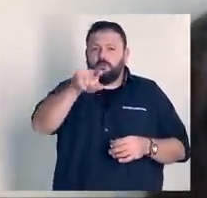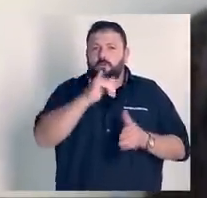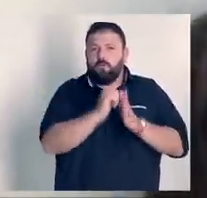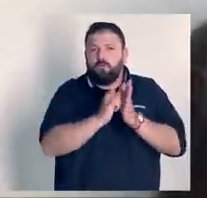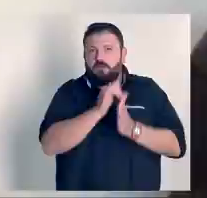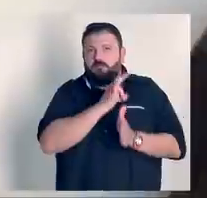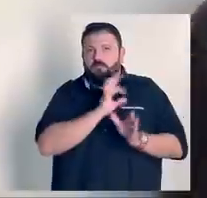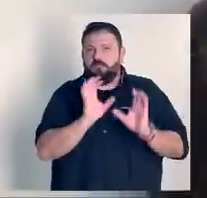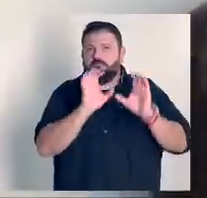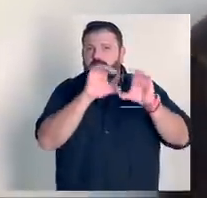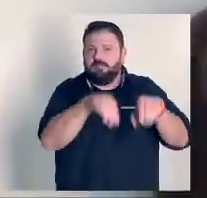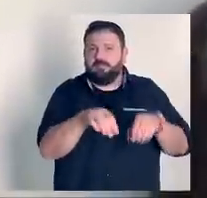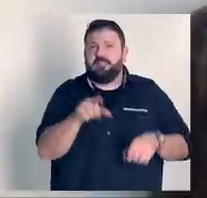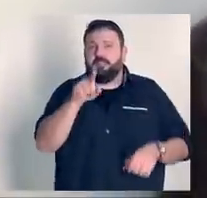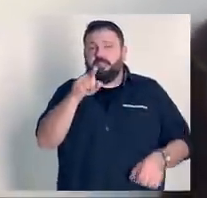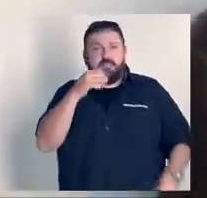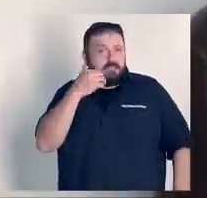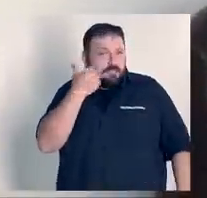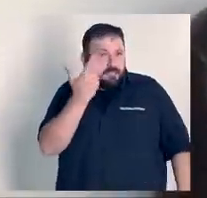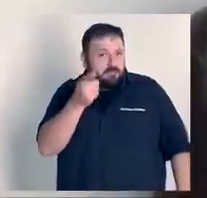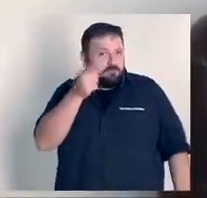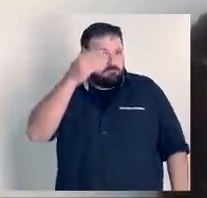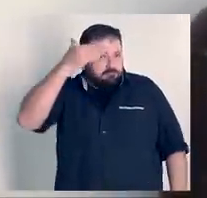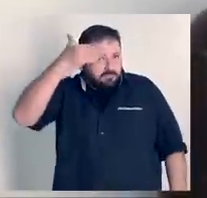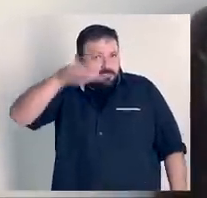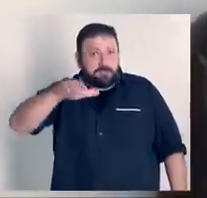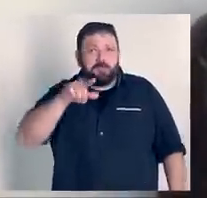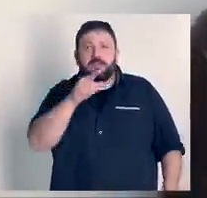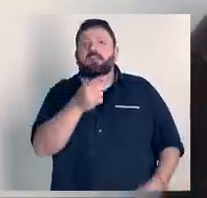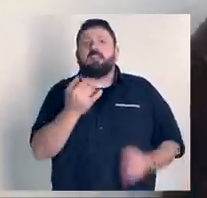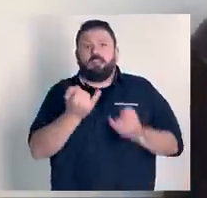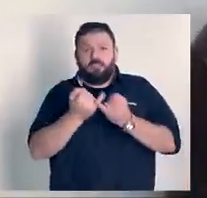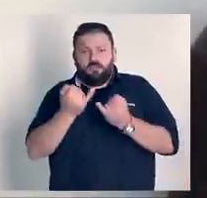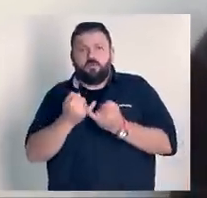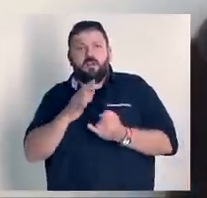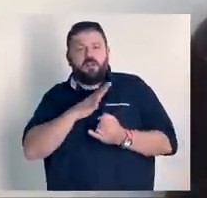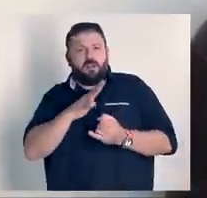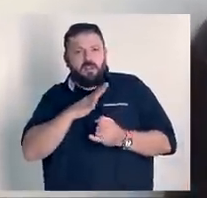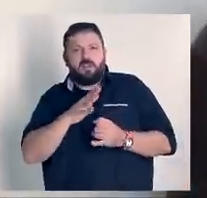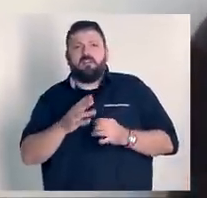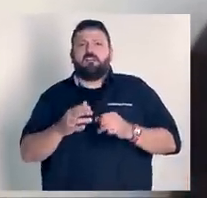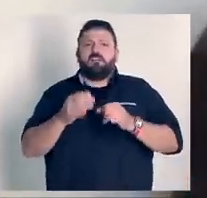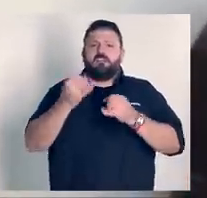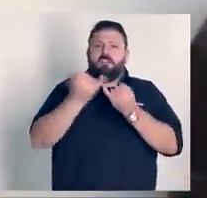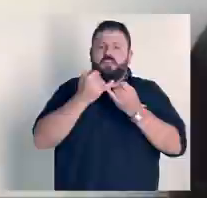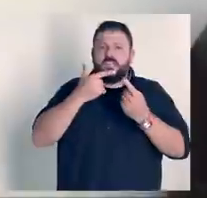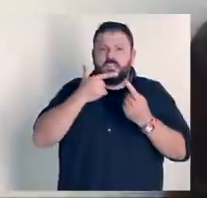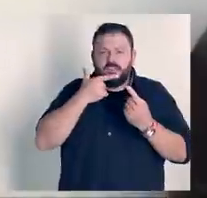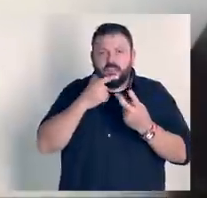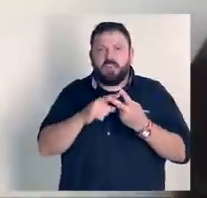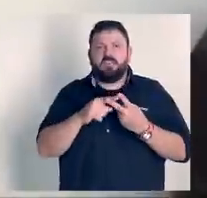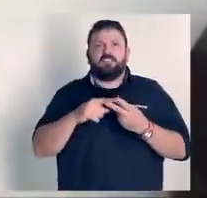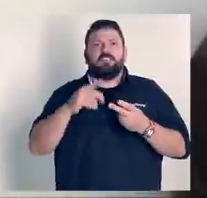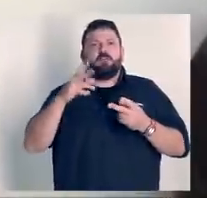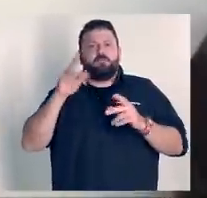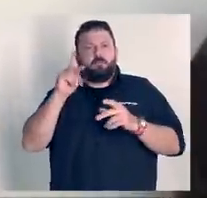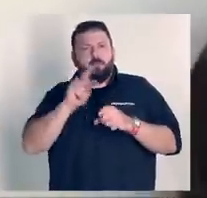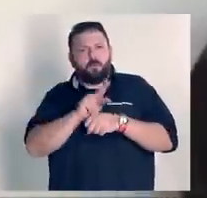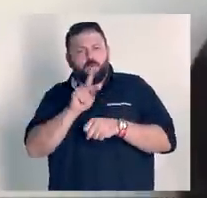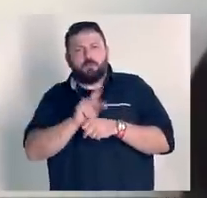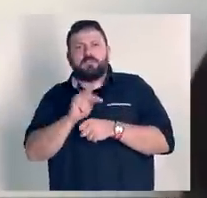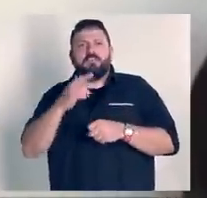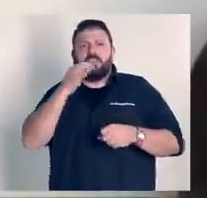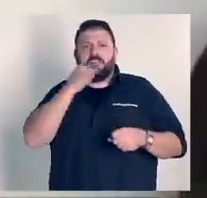Y bueno, quiero que sepan que también vamos a contar con traducción simultánea en inglés, portugués, italiano y